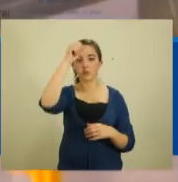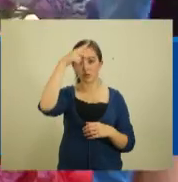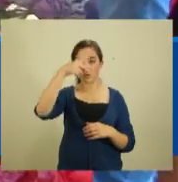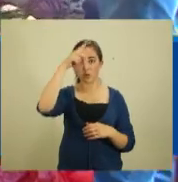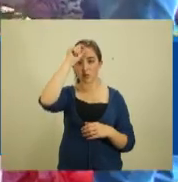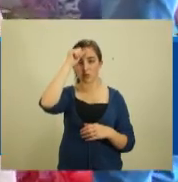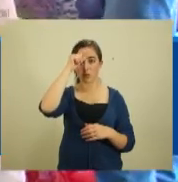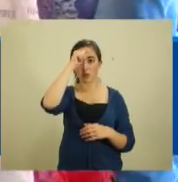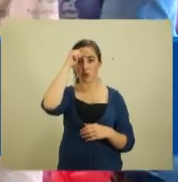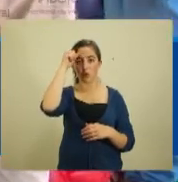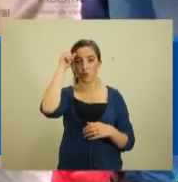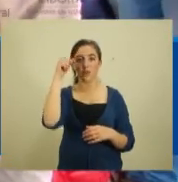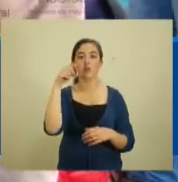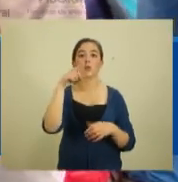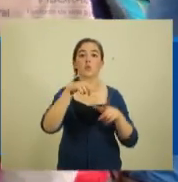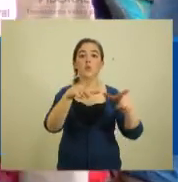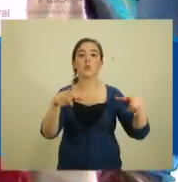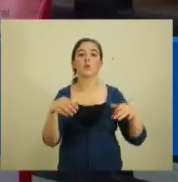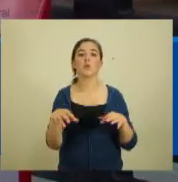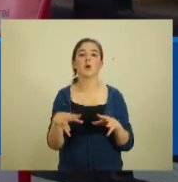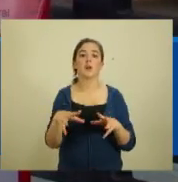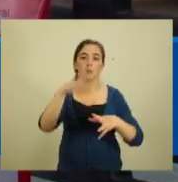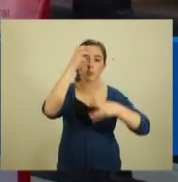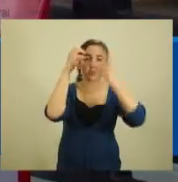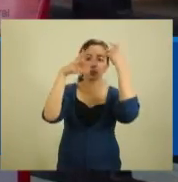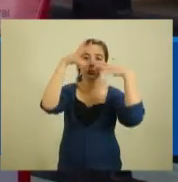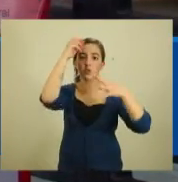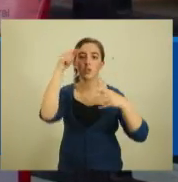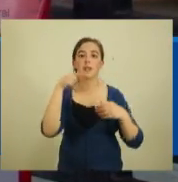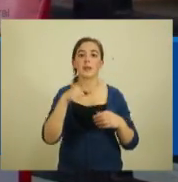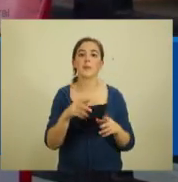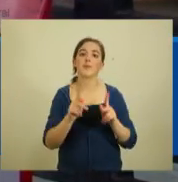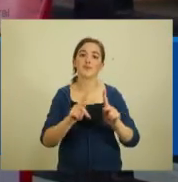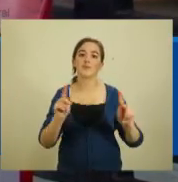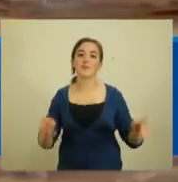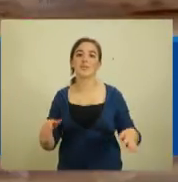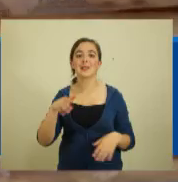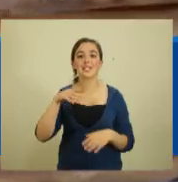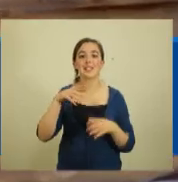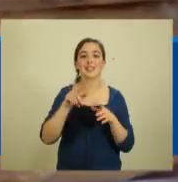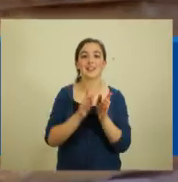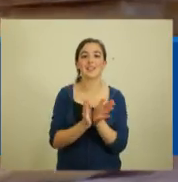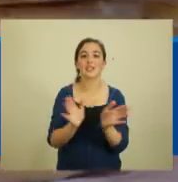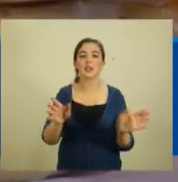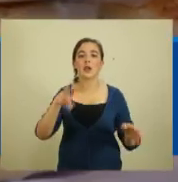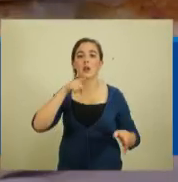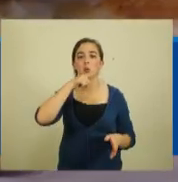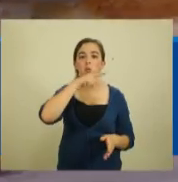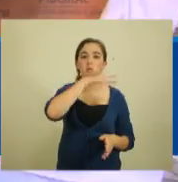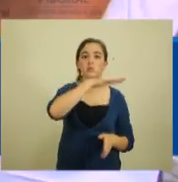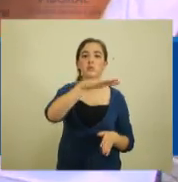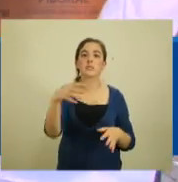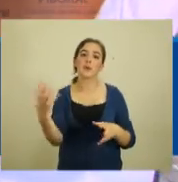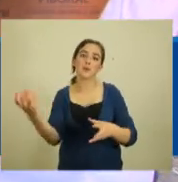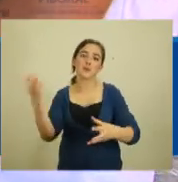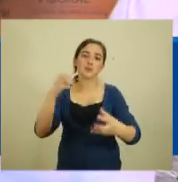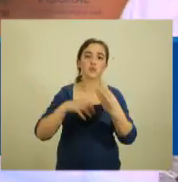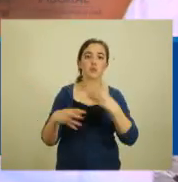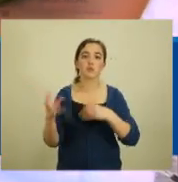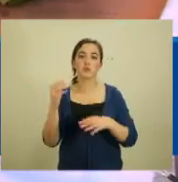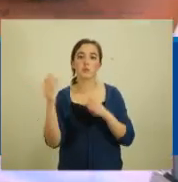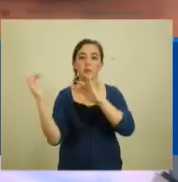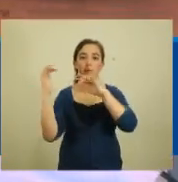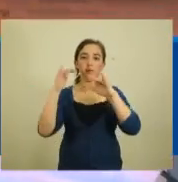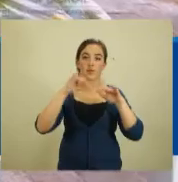municipio, se viene llevando a cabo el segundo domingo de cada mes en el Parque Educativo la Estrategia del Mercado Campesino, la cual busca